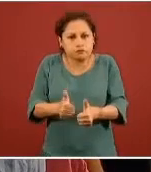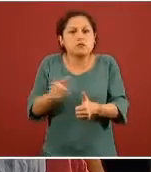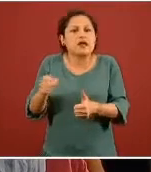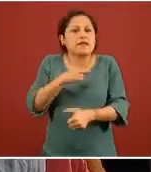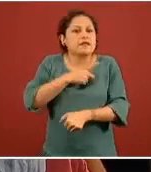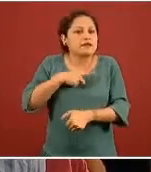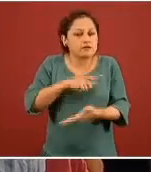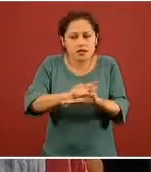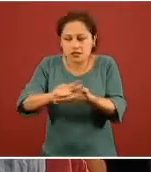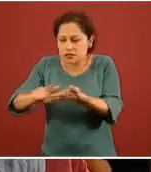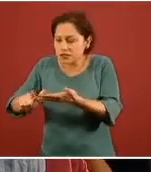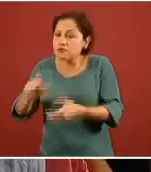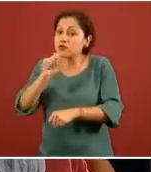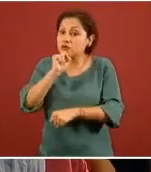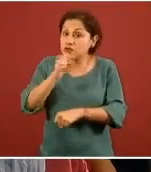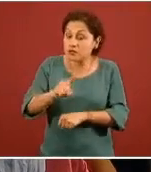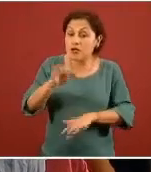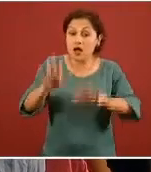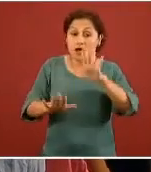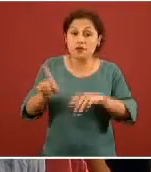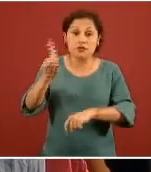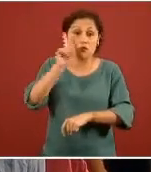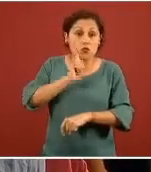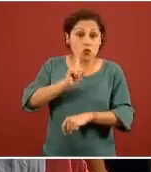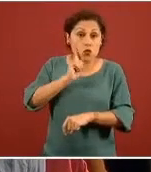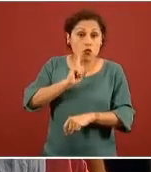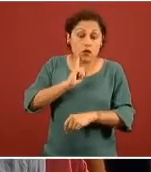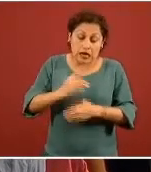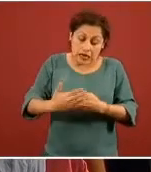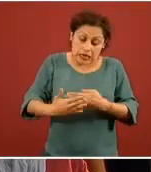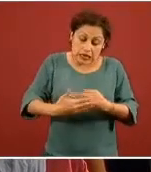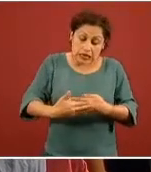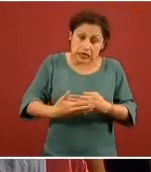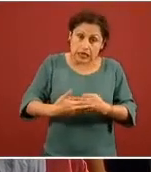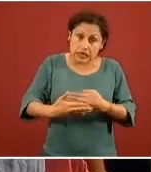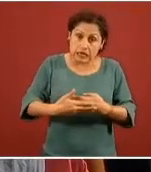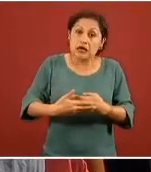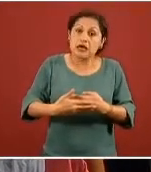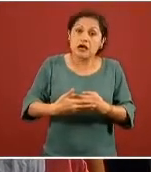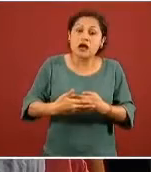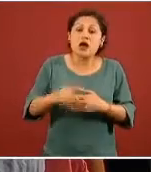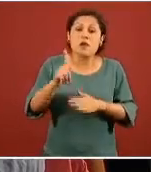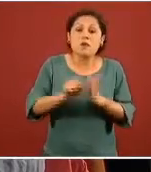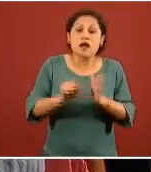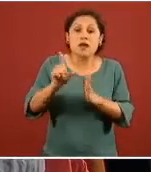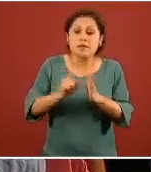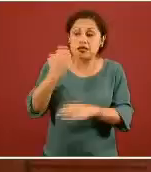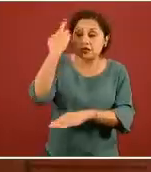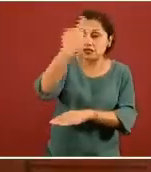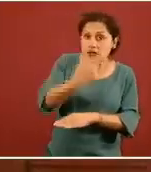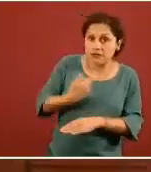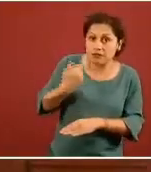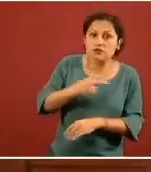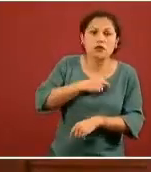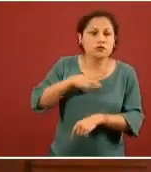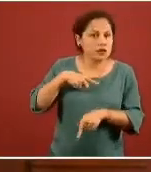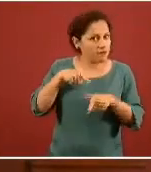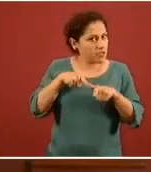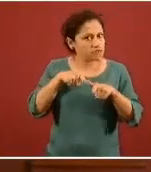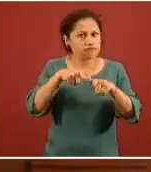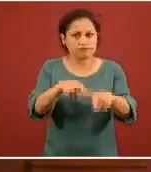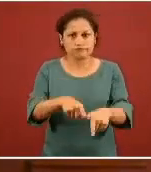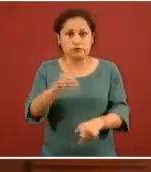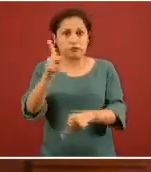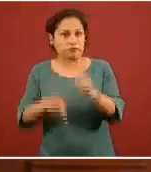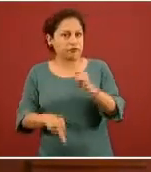que cuando lleguen a los servicios de salud, que reitero, no deben interrumpirse, pasarán por filtros de supervisión